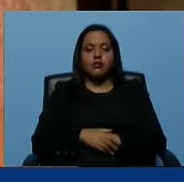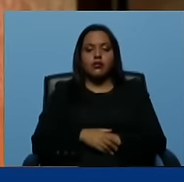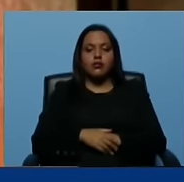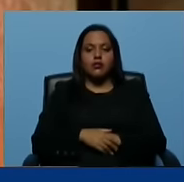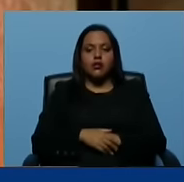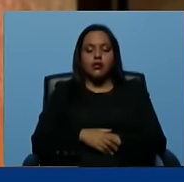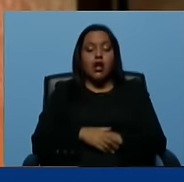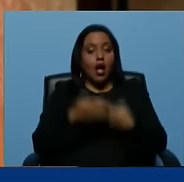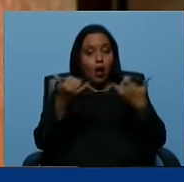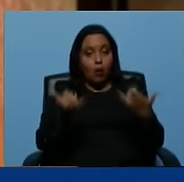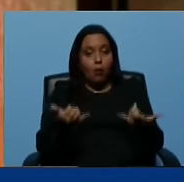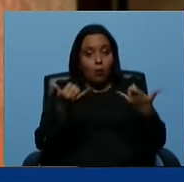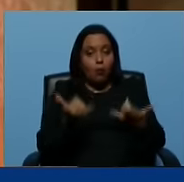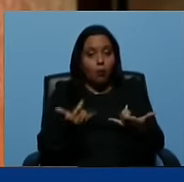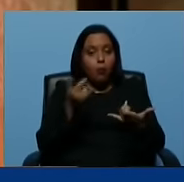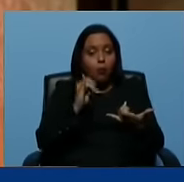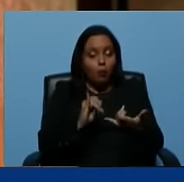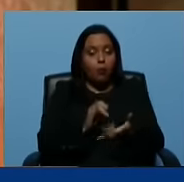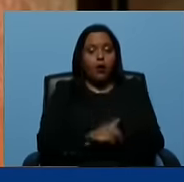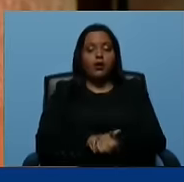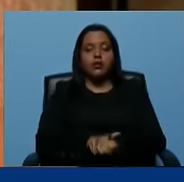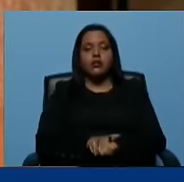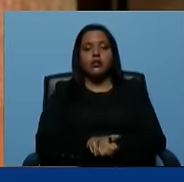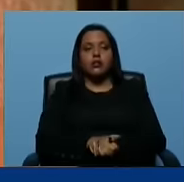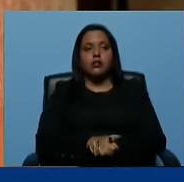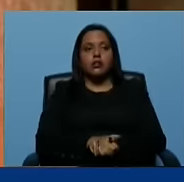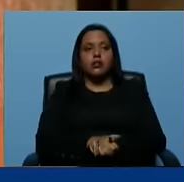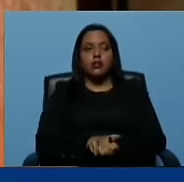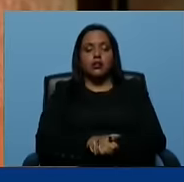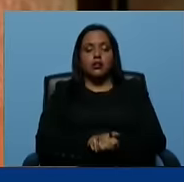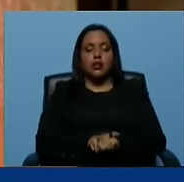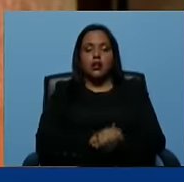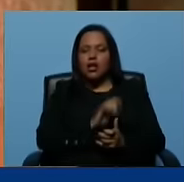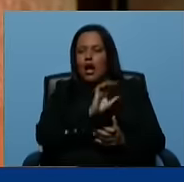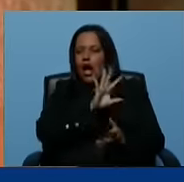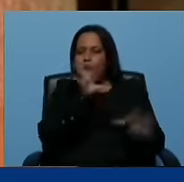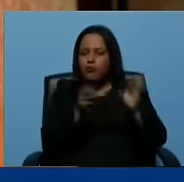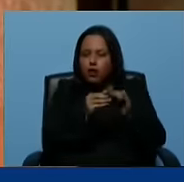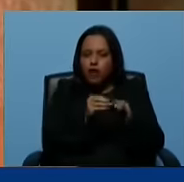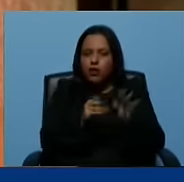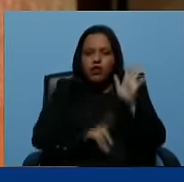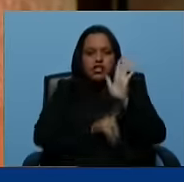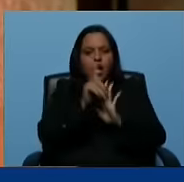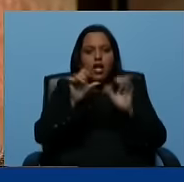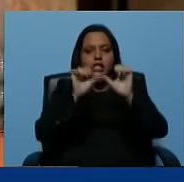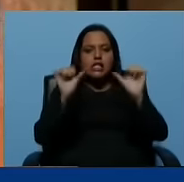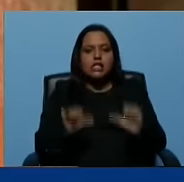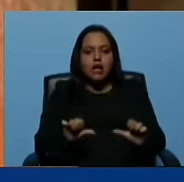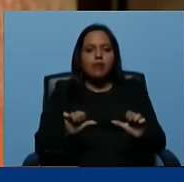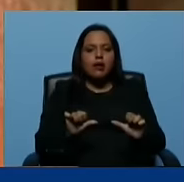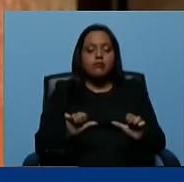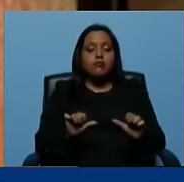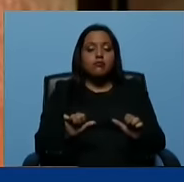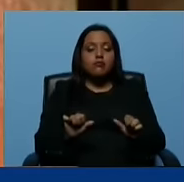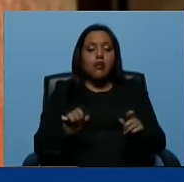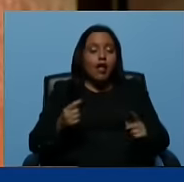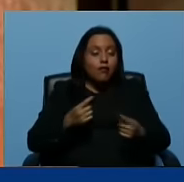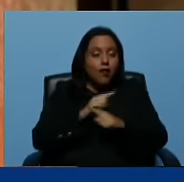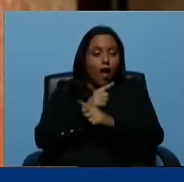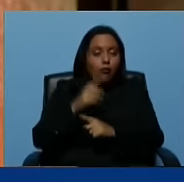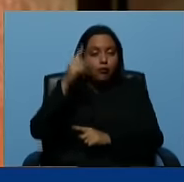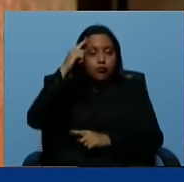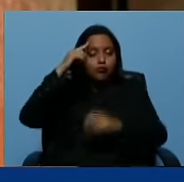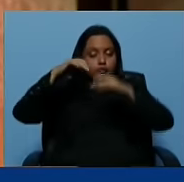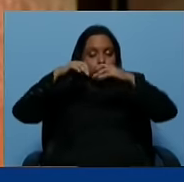está ahorita condicionando el desarrollo del sistema nervioso de nuestras niñas, de nuestros niños y de